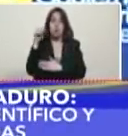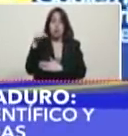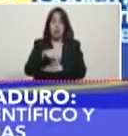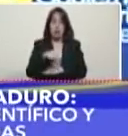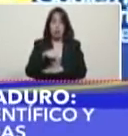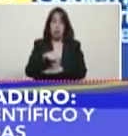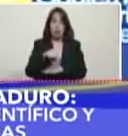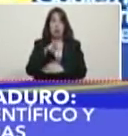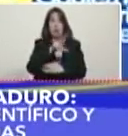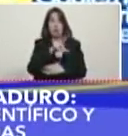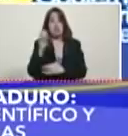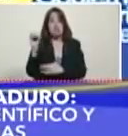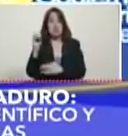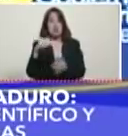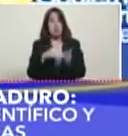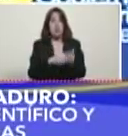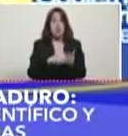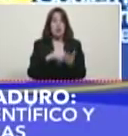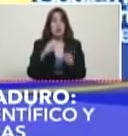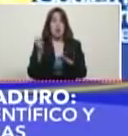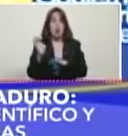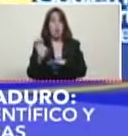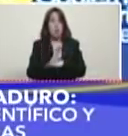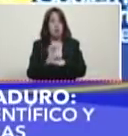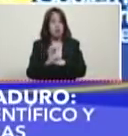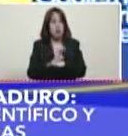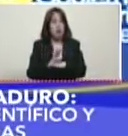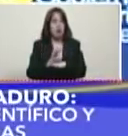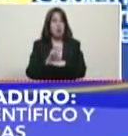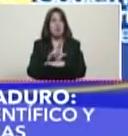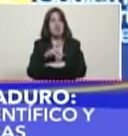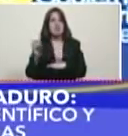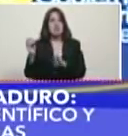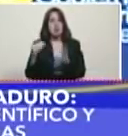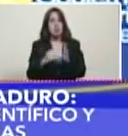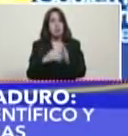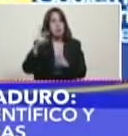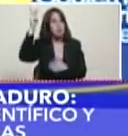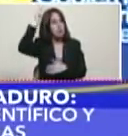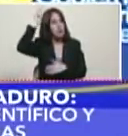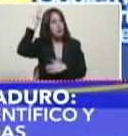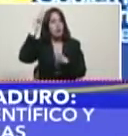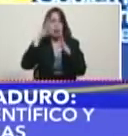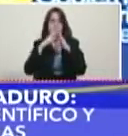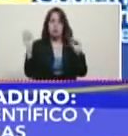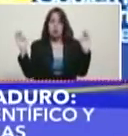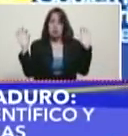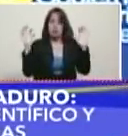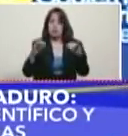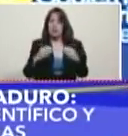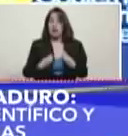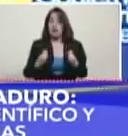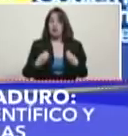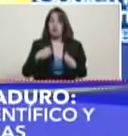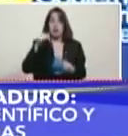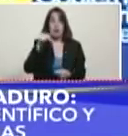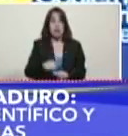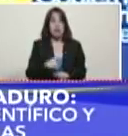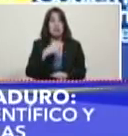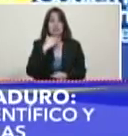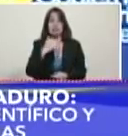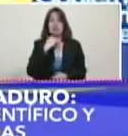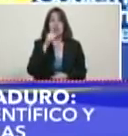los 300.000 ecuatorianos, a los 300.000 peruanos. A todos los que están aquí, casi 12